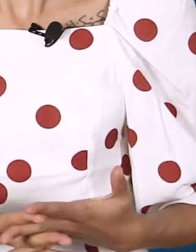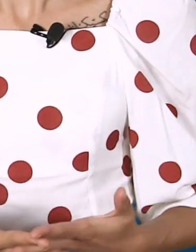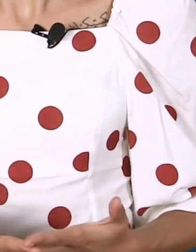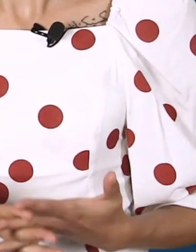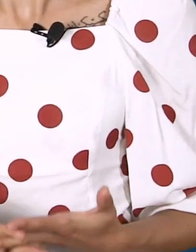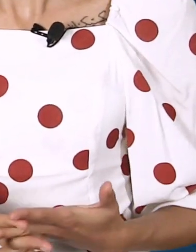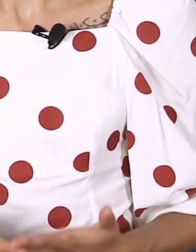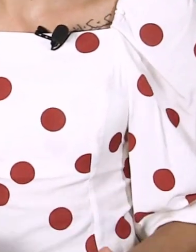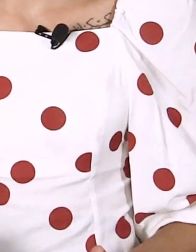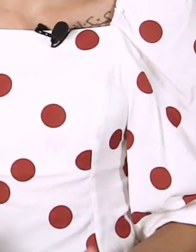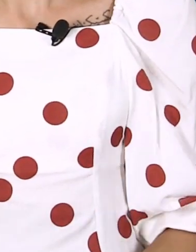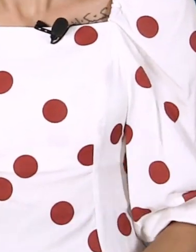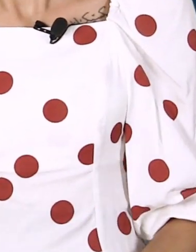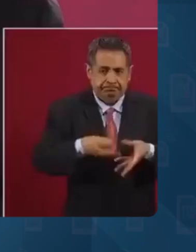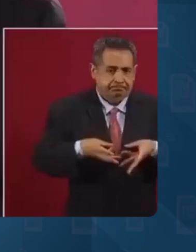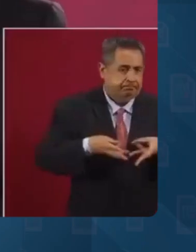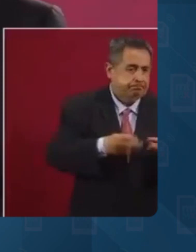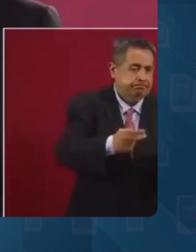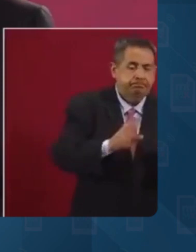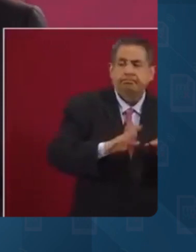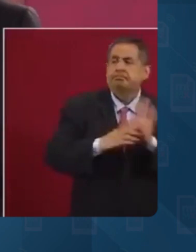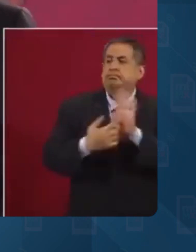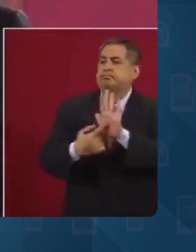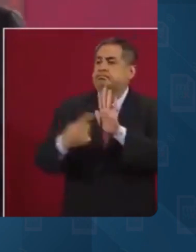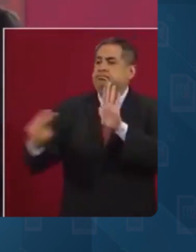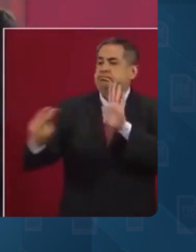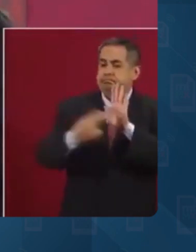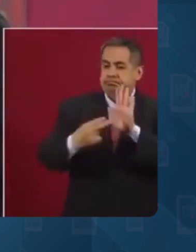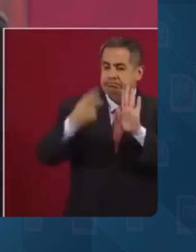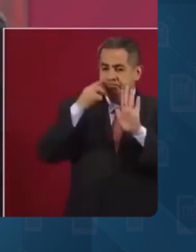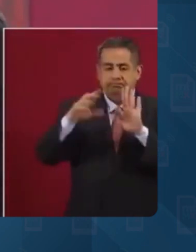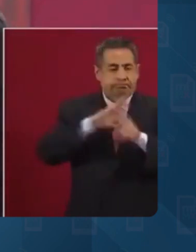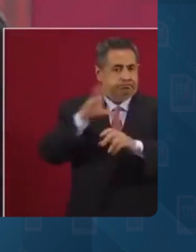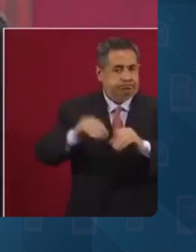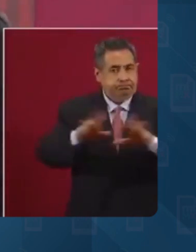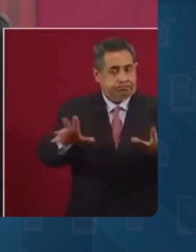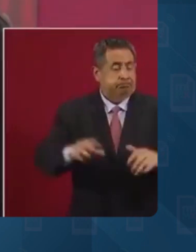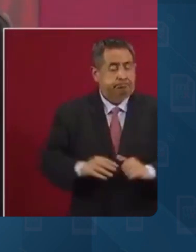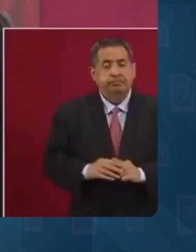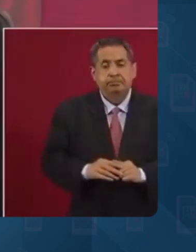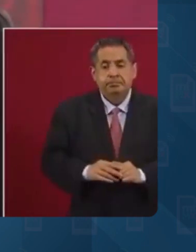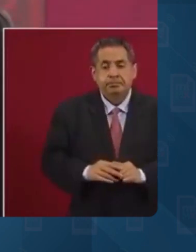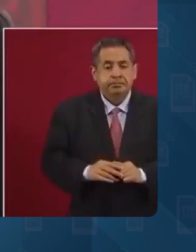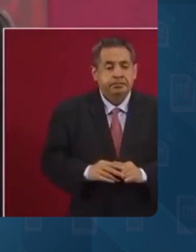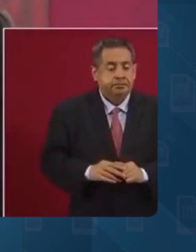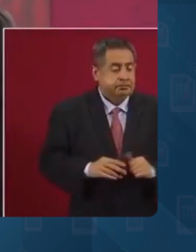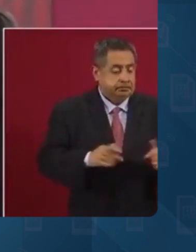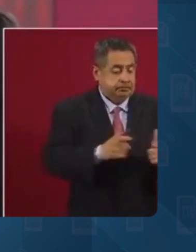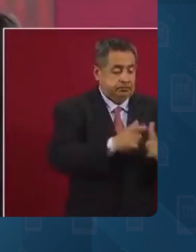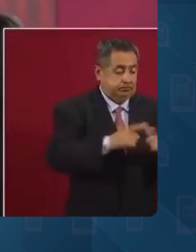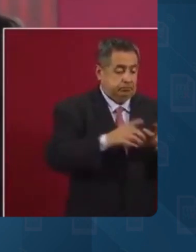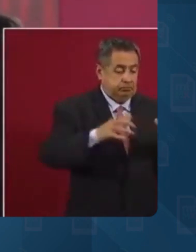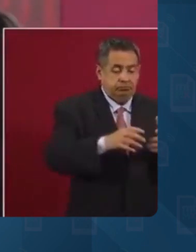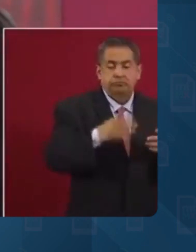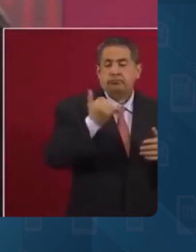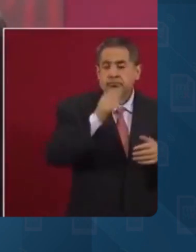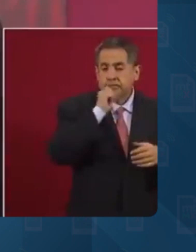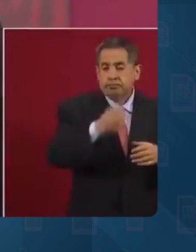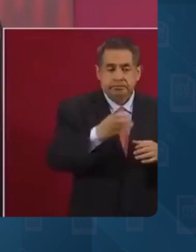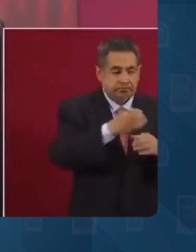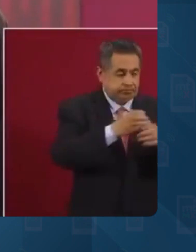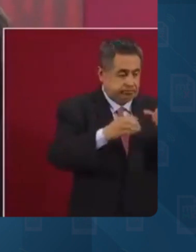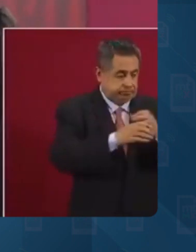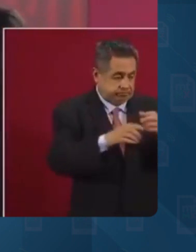llevarían una plaquita especial y a cada equipo se le va a poner una